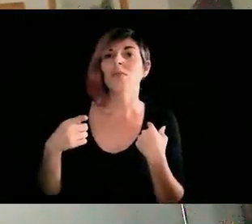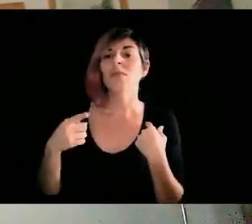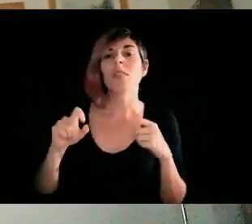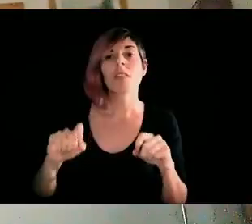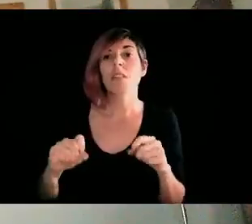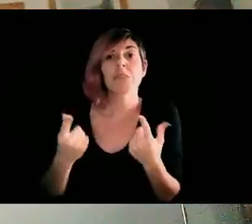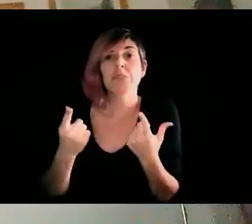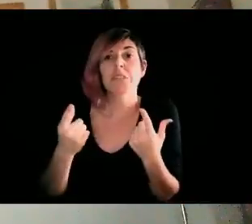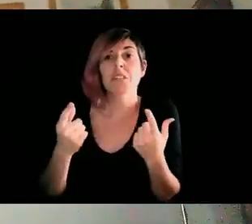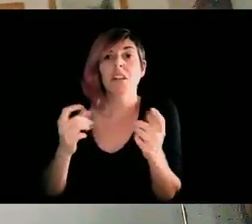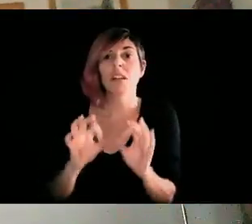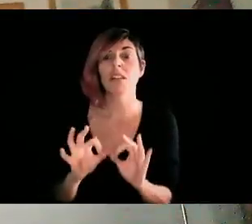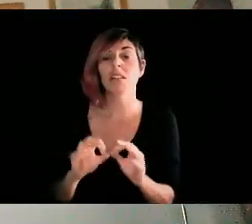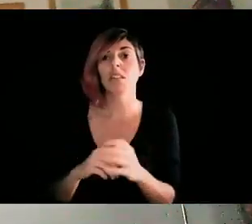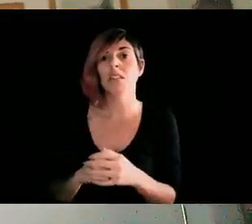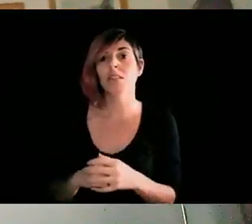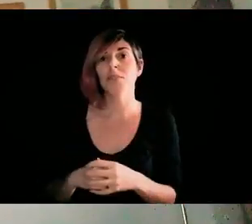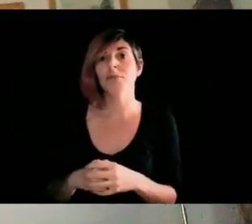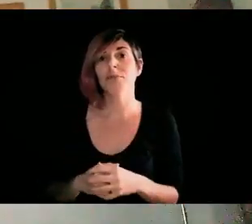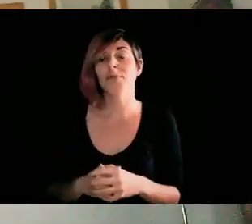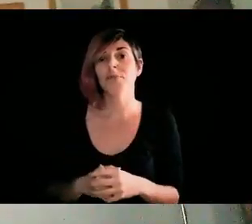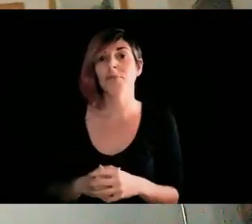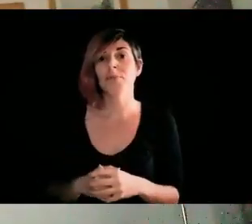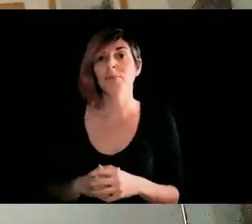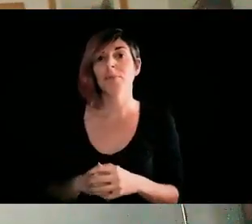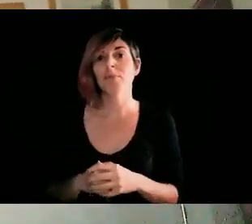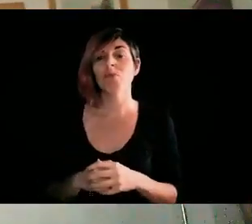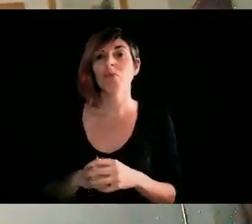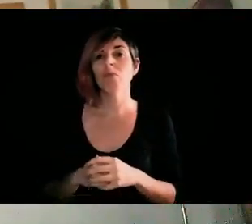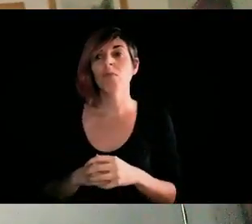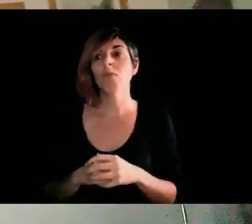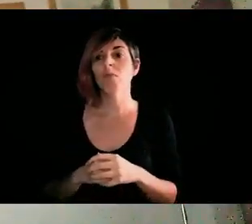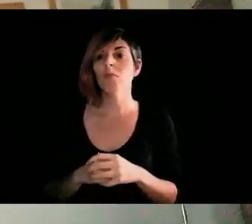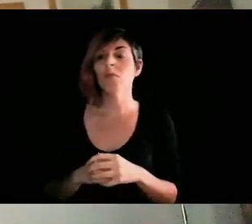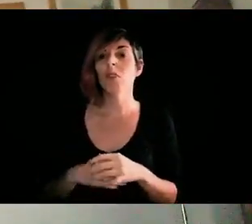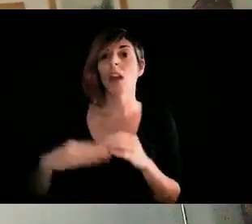necesariamente. Son reacciones naturales a lo que nos ocurre.